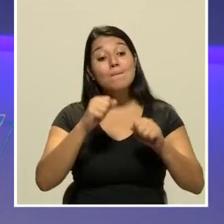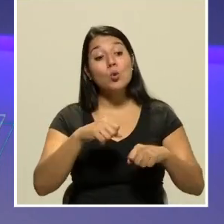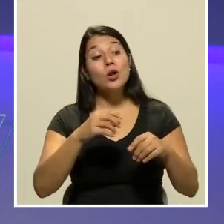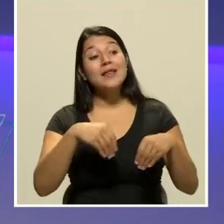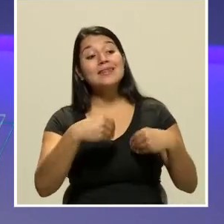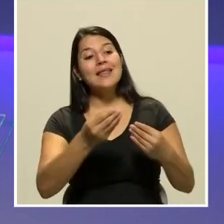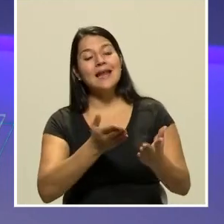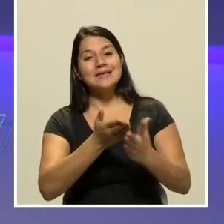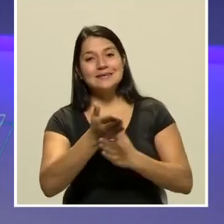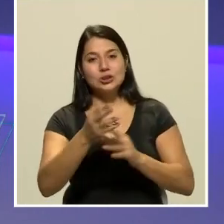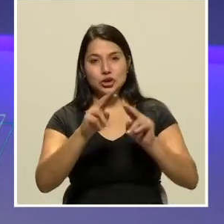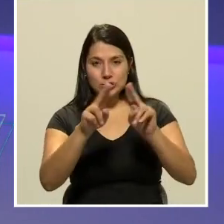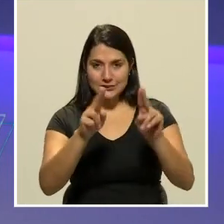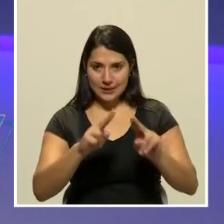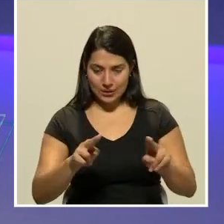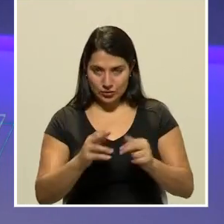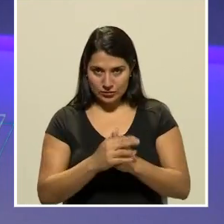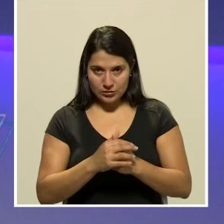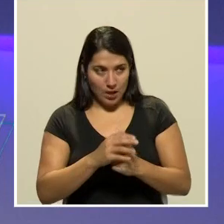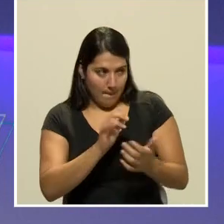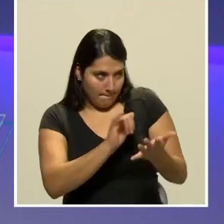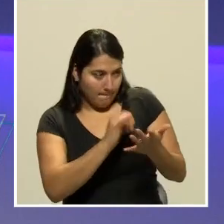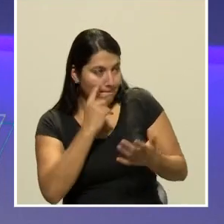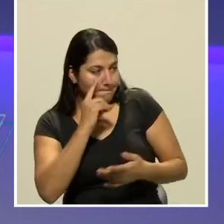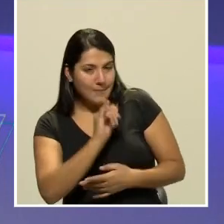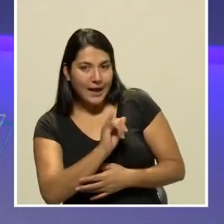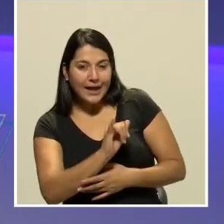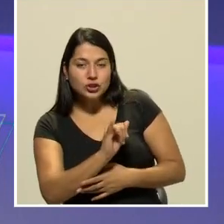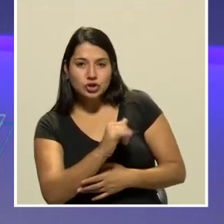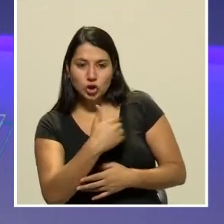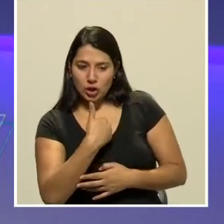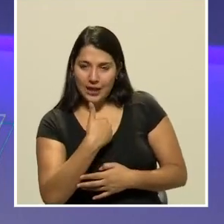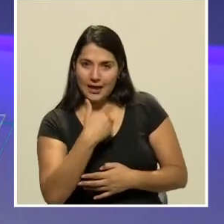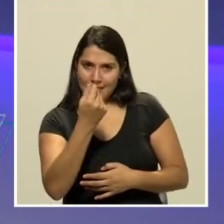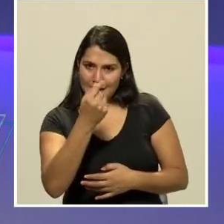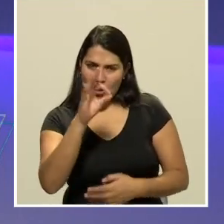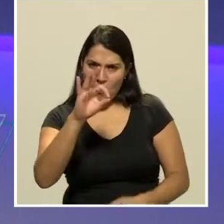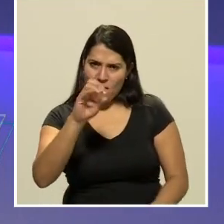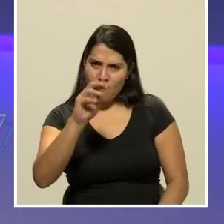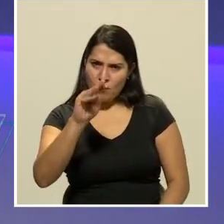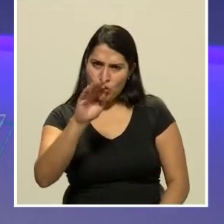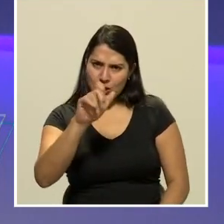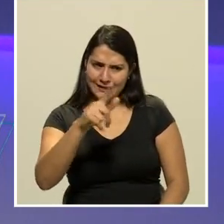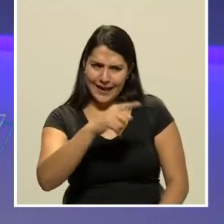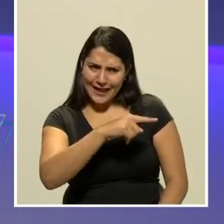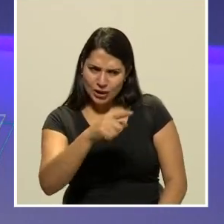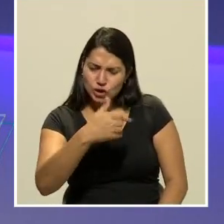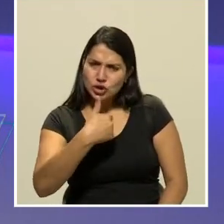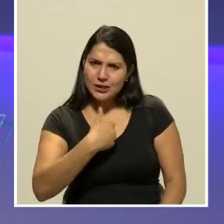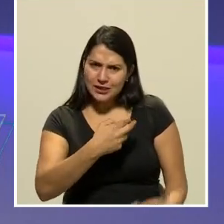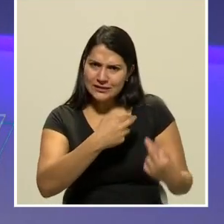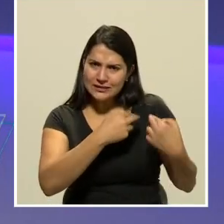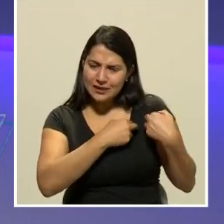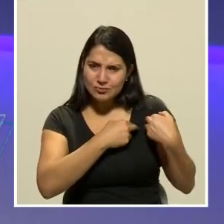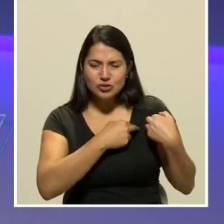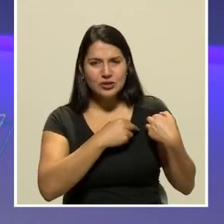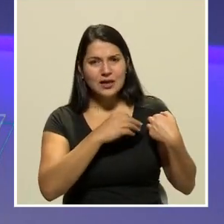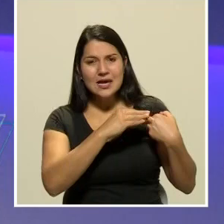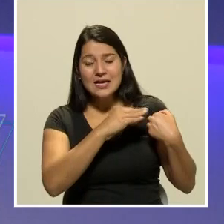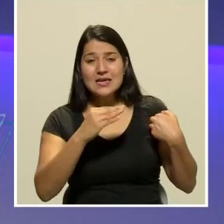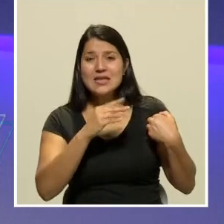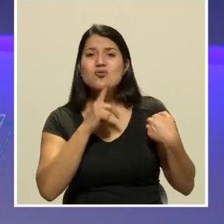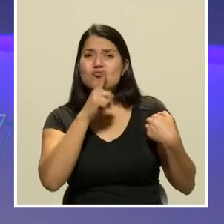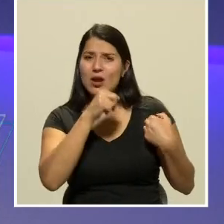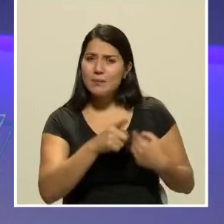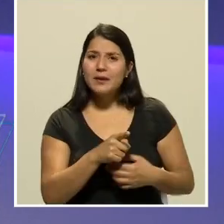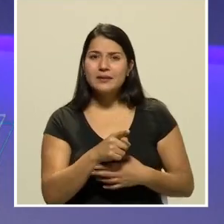el fondo. Está porque para eso está y sigue estando, y el mandato lo tienen, y la tarea, y